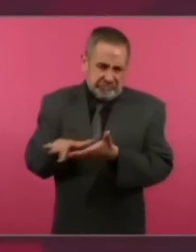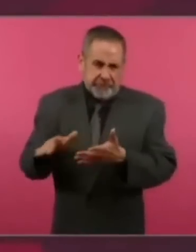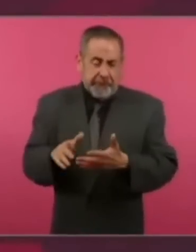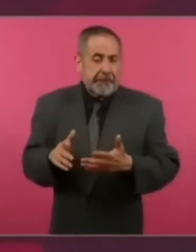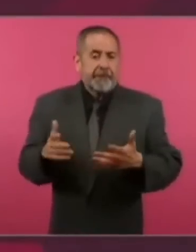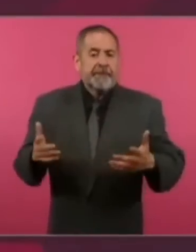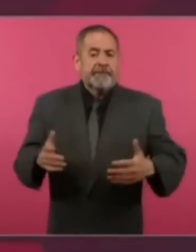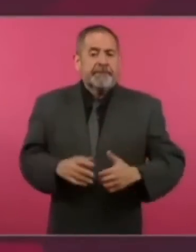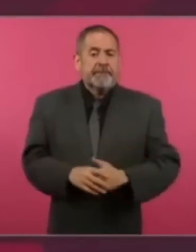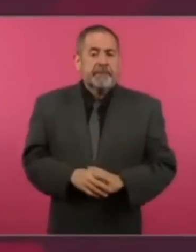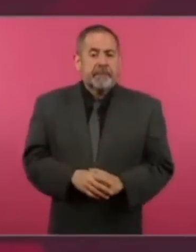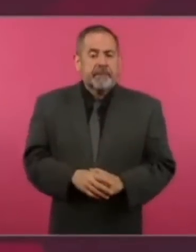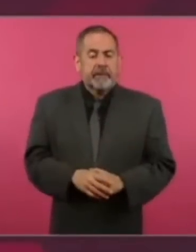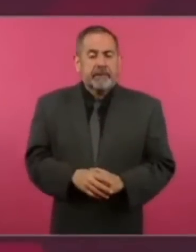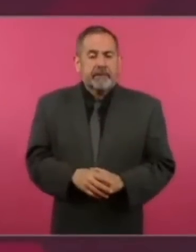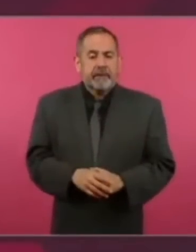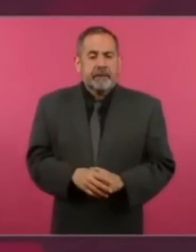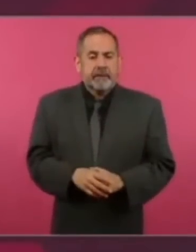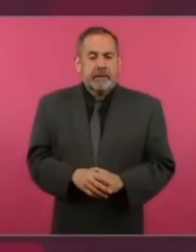Entonces,